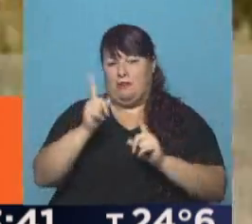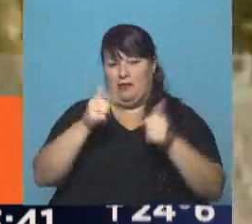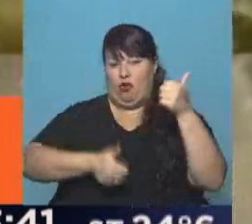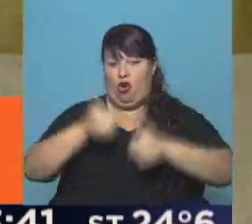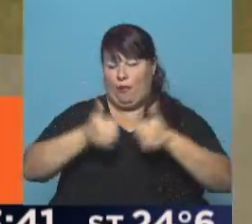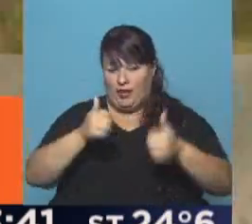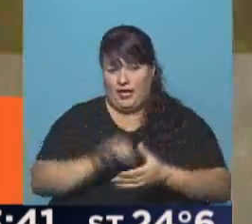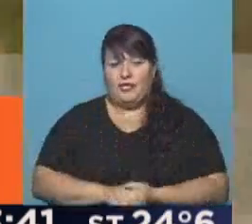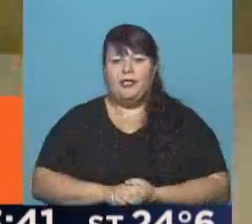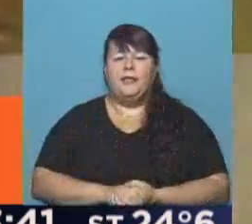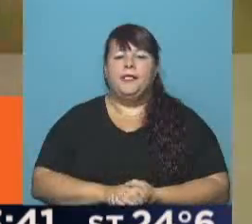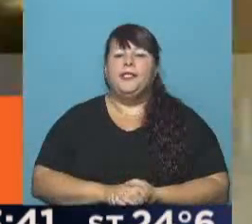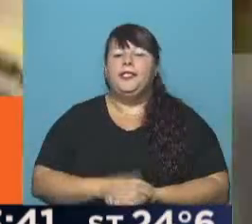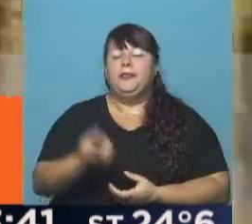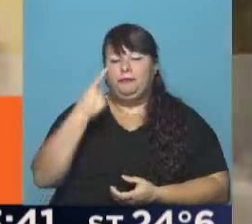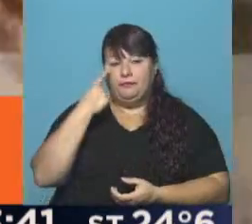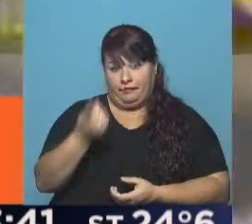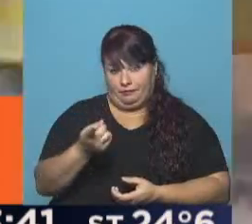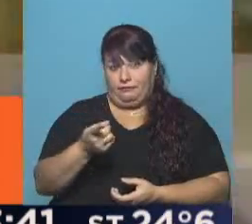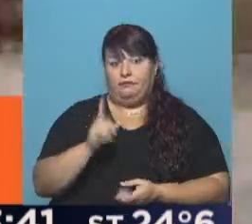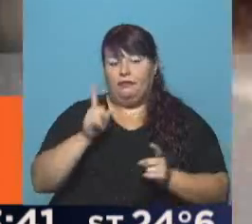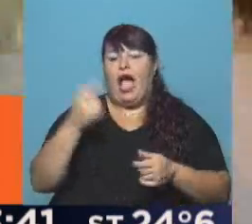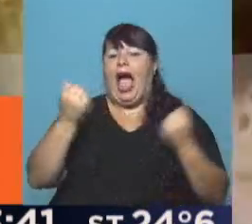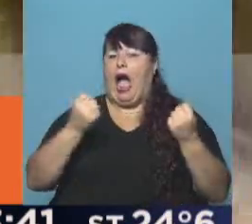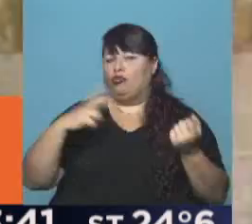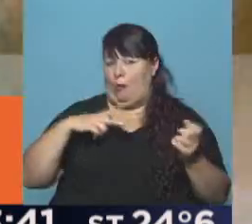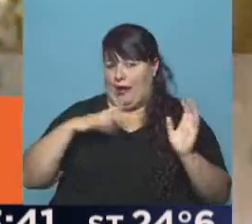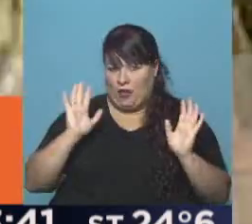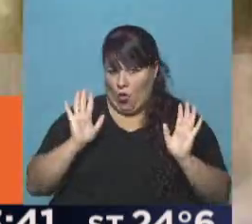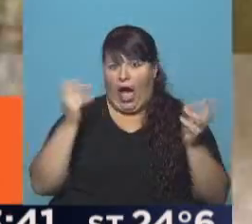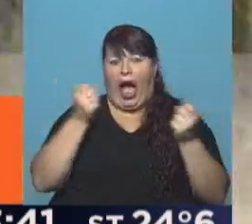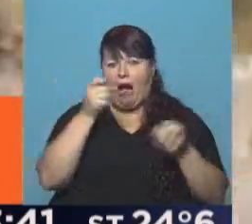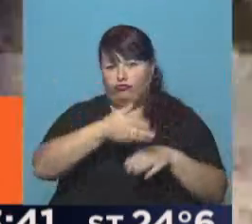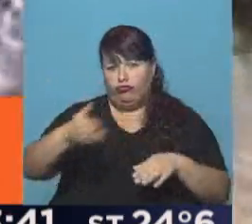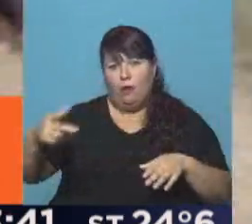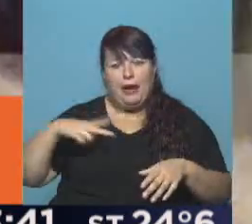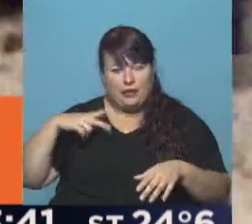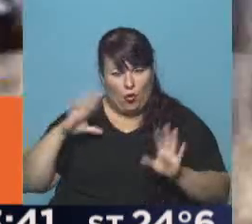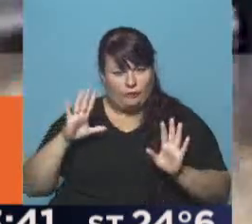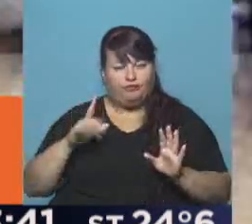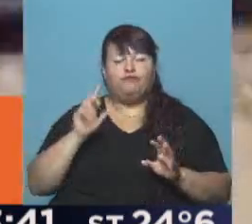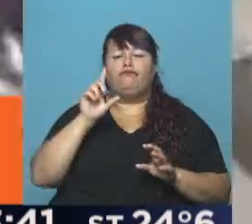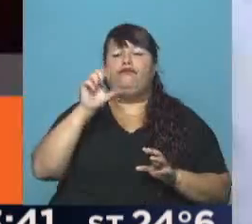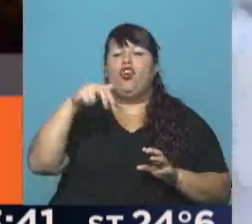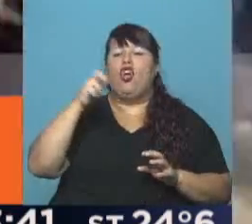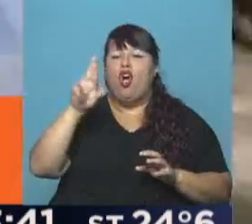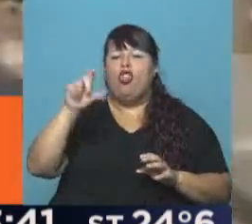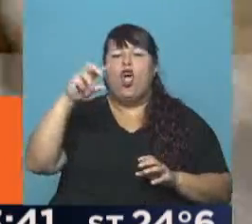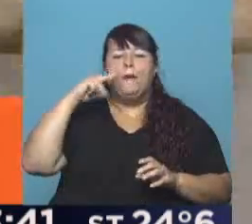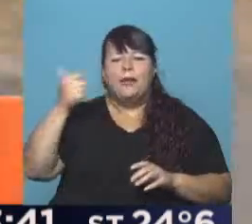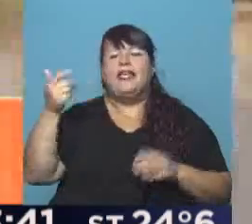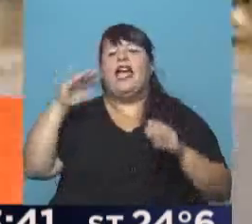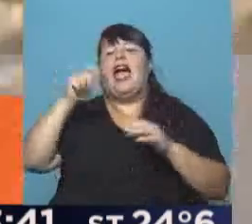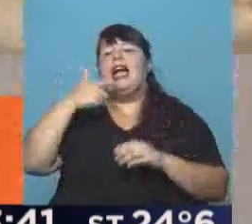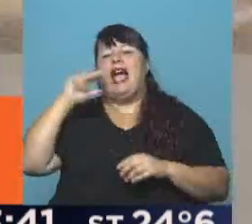competencia como vieron pudieron la observación autos particulares fueron auto particulares el cóndor copina y casilla